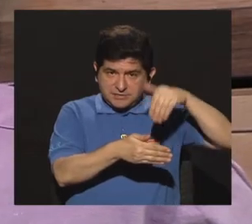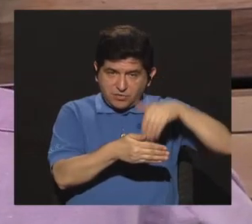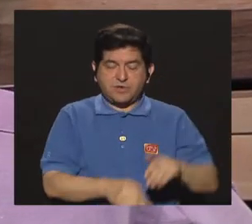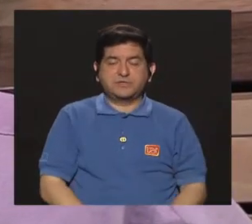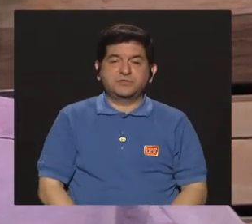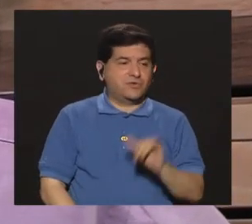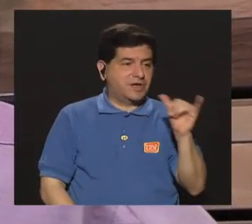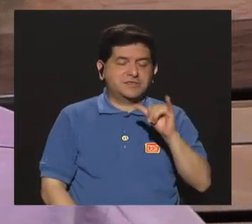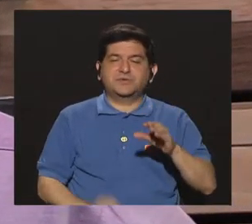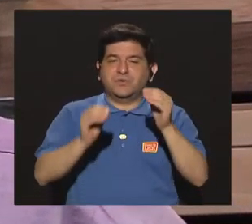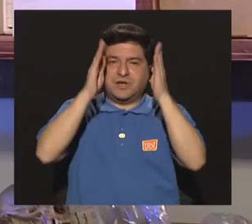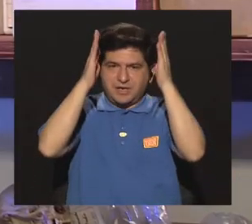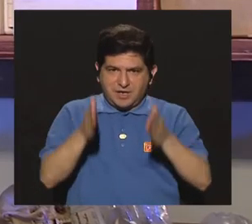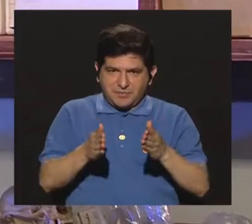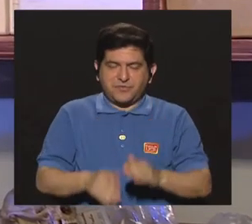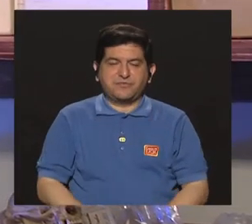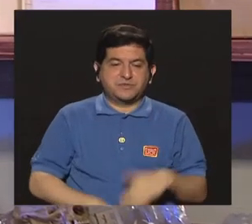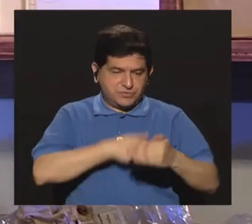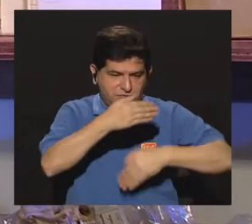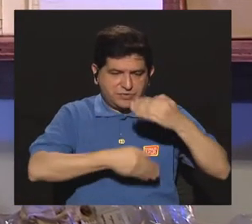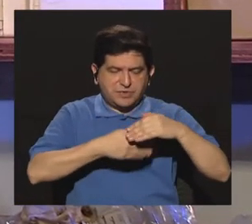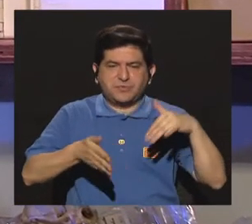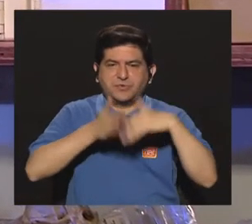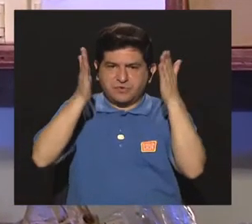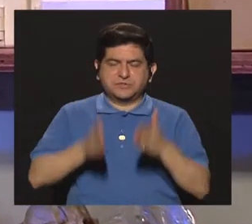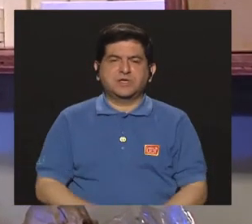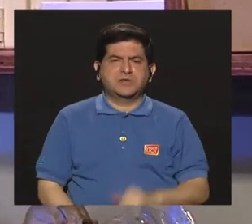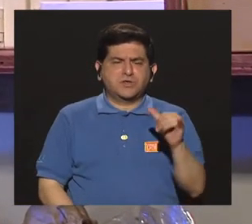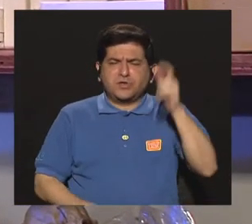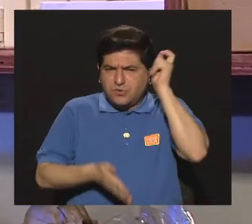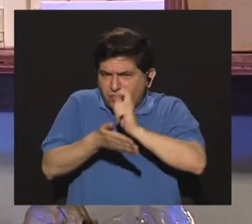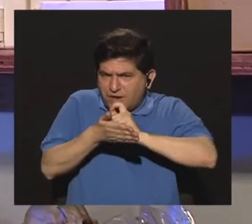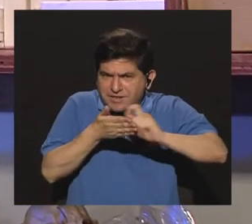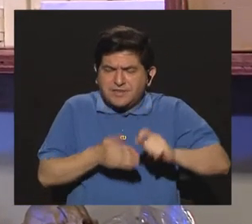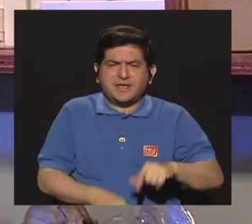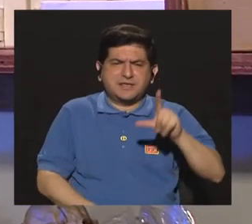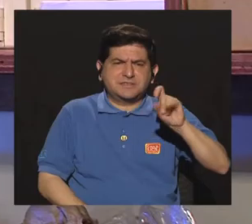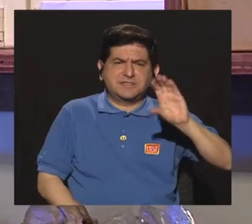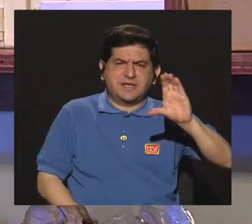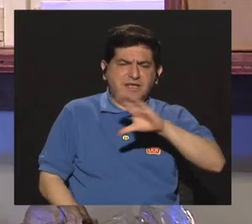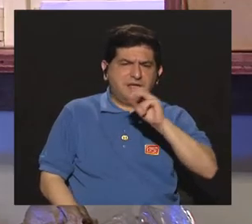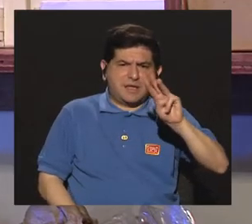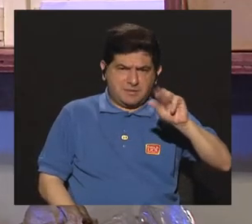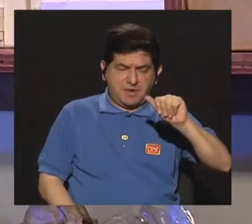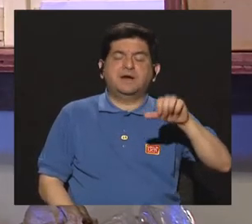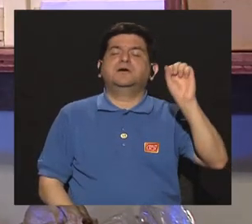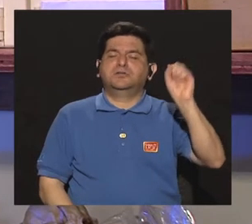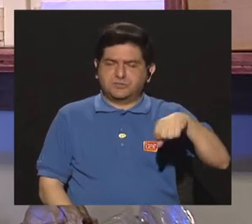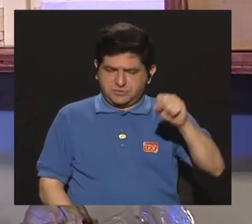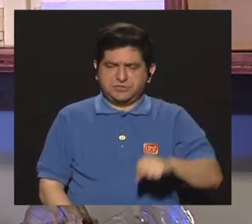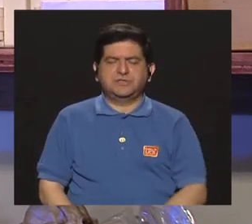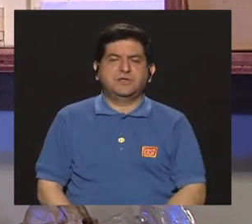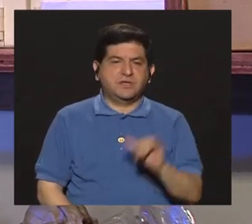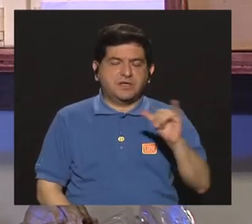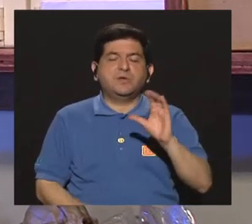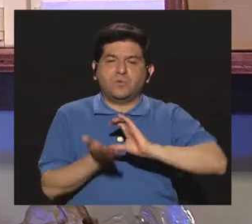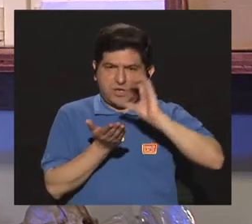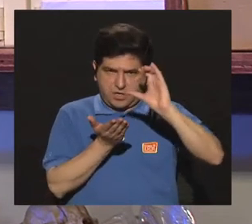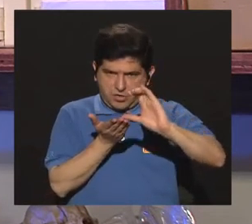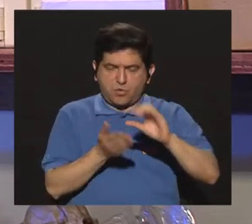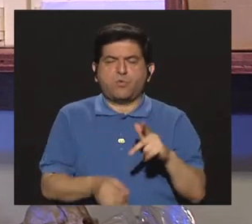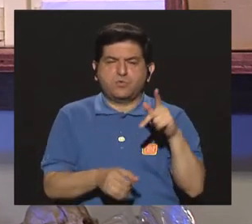tesis de licenciatura participantes de licenciatura participan en los cursos en los cursos a veces generan ejemplares otras veces no pero entonces vienen aquí